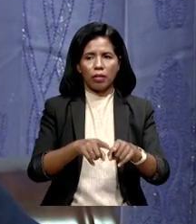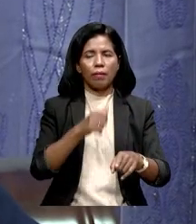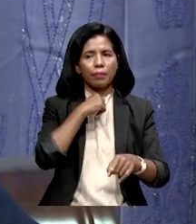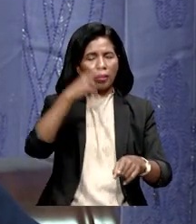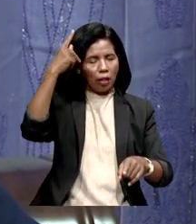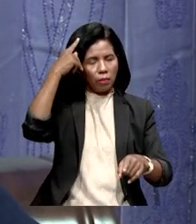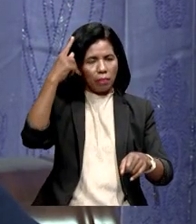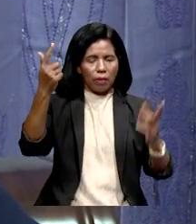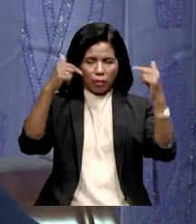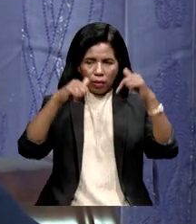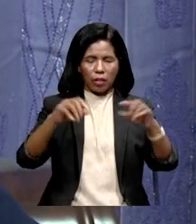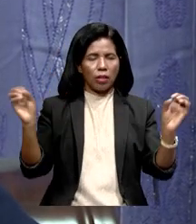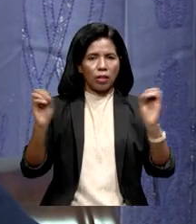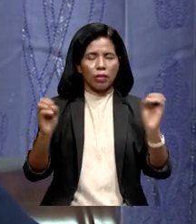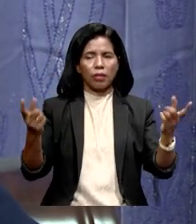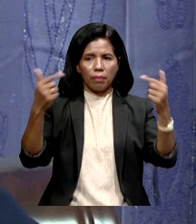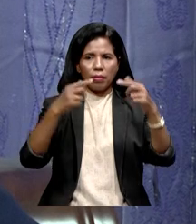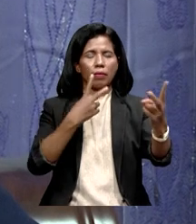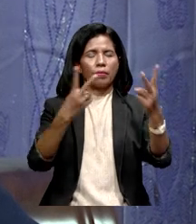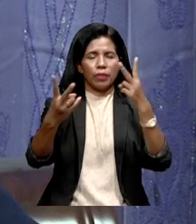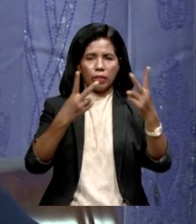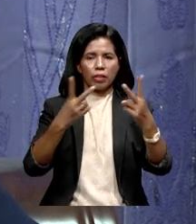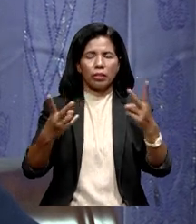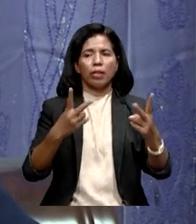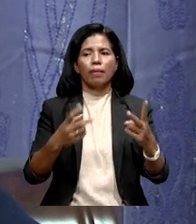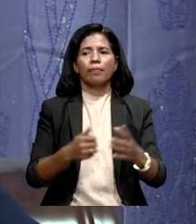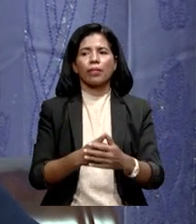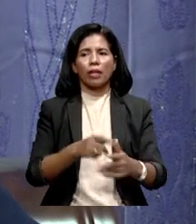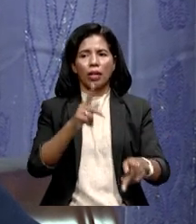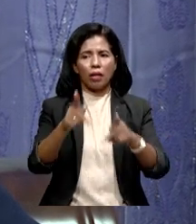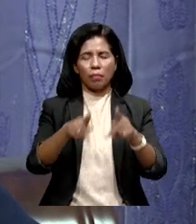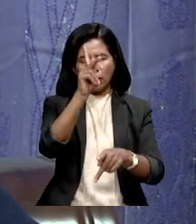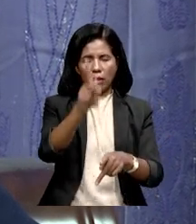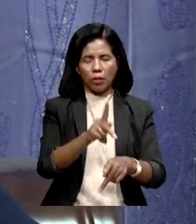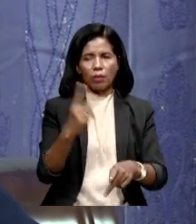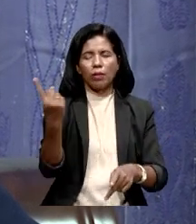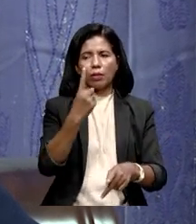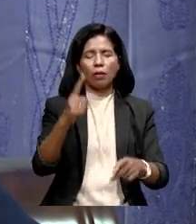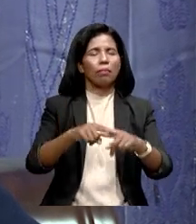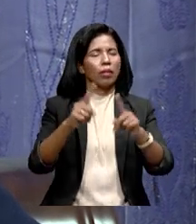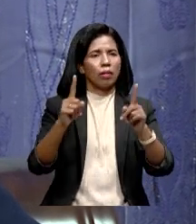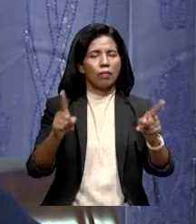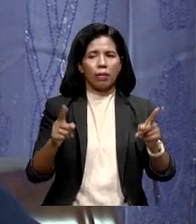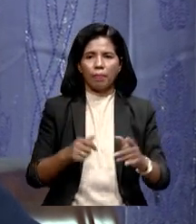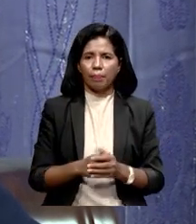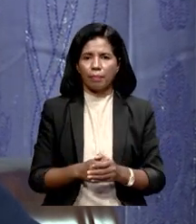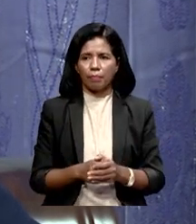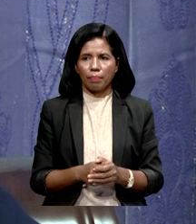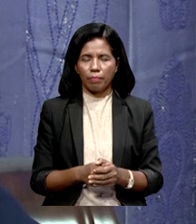ne laos ni mai visita sarani si catolica de mai ben ni ni